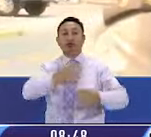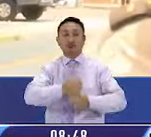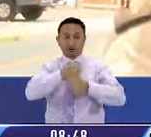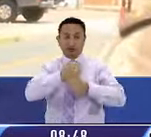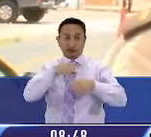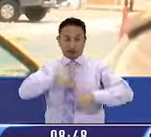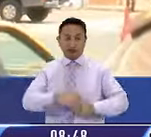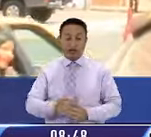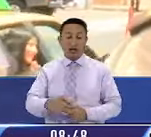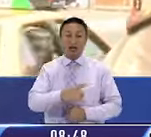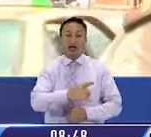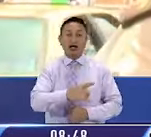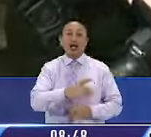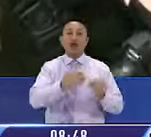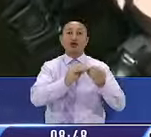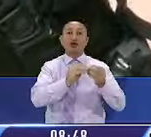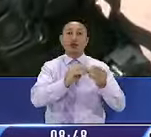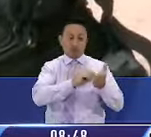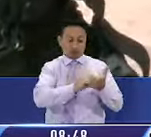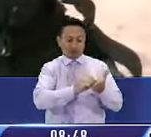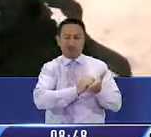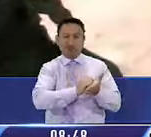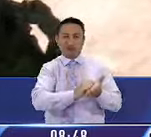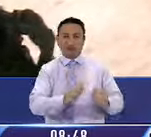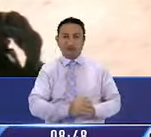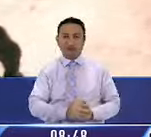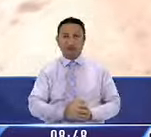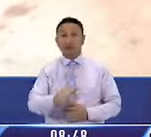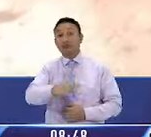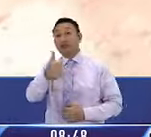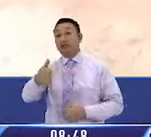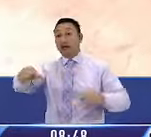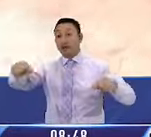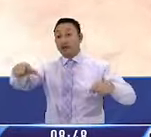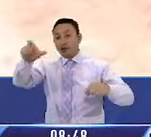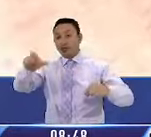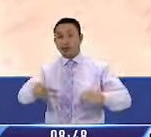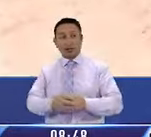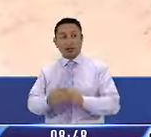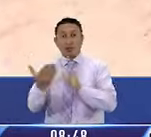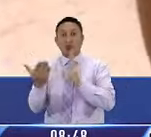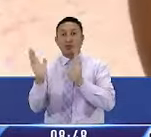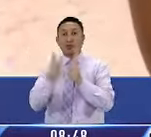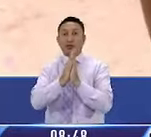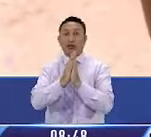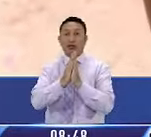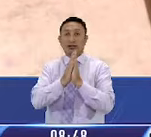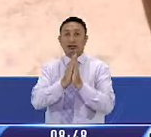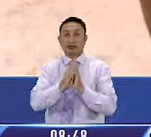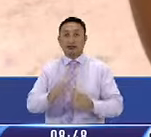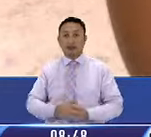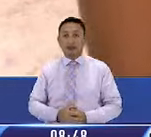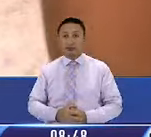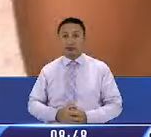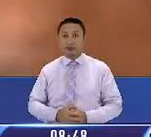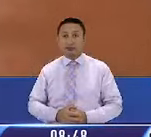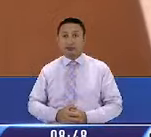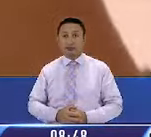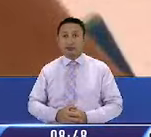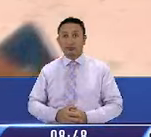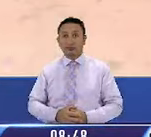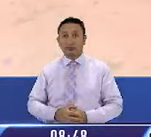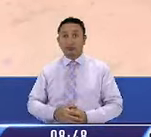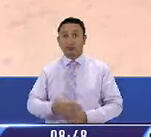por alteración del chasis alfanumérico. Incluso se logró evidenciar cómo un ciudadano habría puesto una placa de plástico encima de la